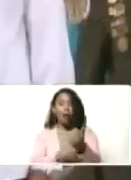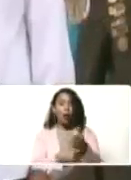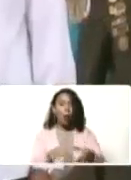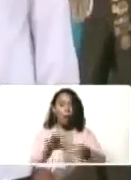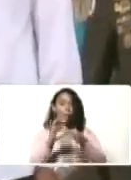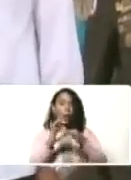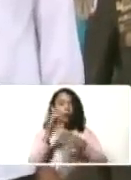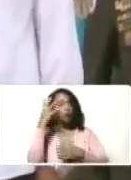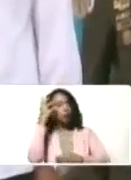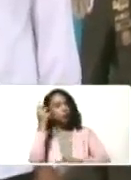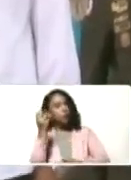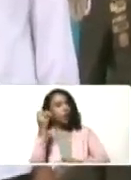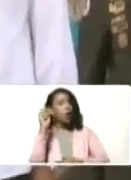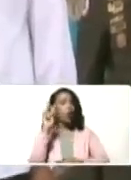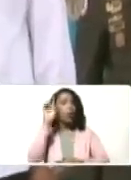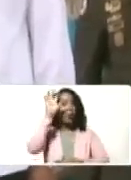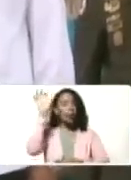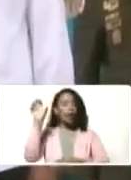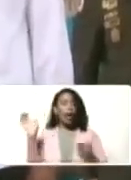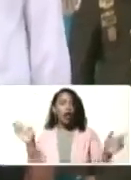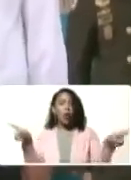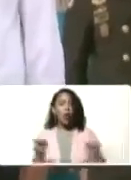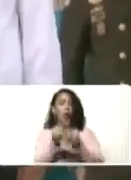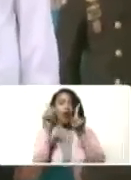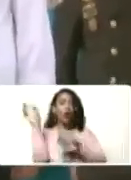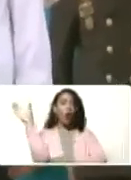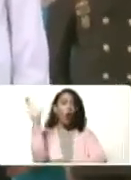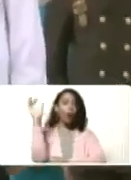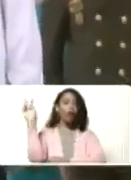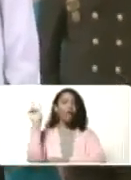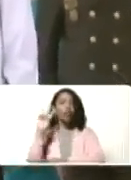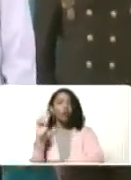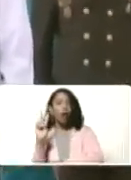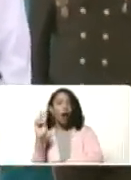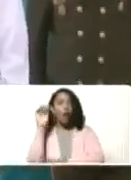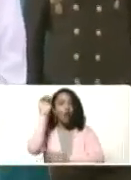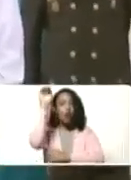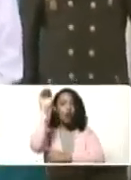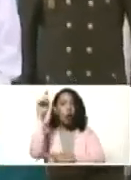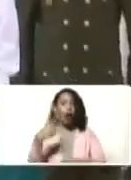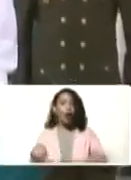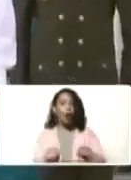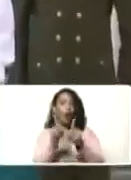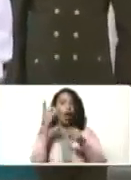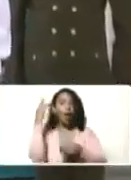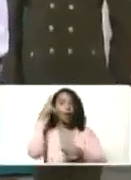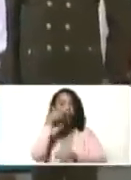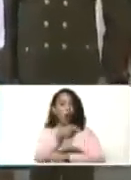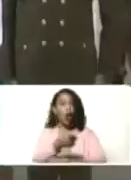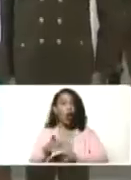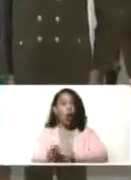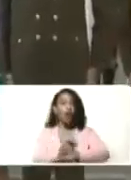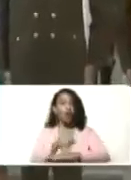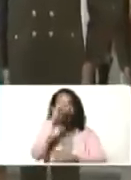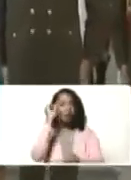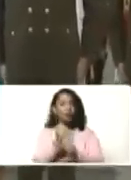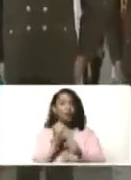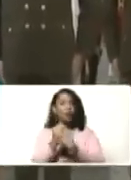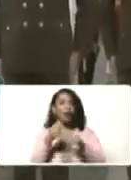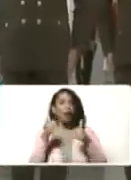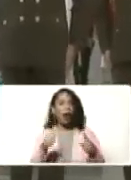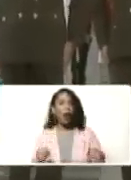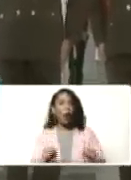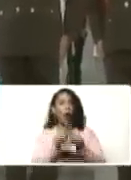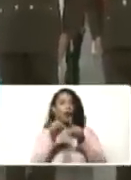el entendimiento y un destino común. Colombia y Venezuela, un destino común que están obligados los gobiernos a trabajar por el bien común